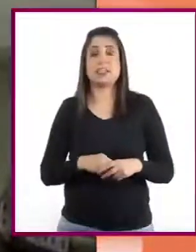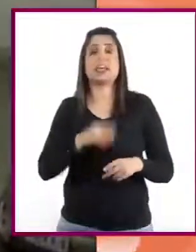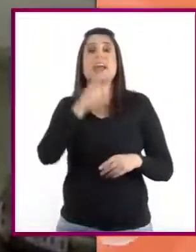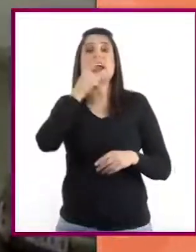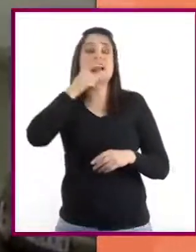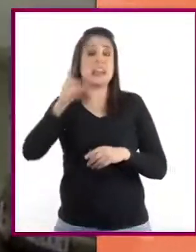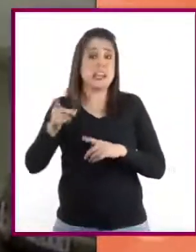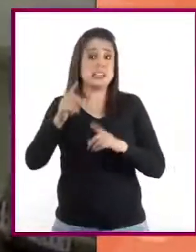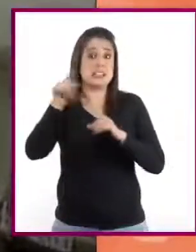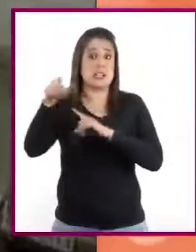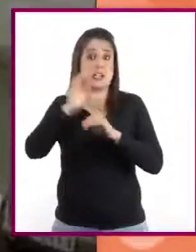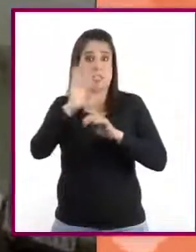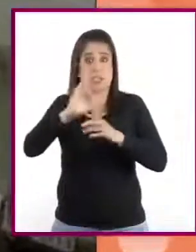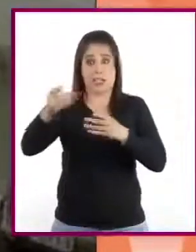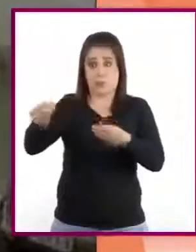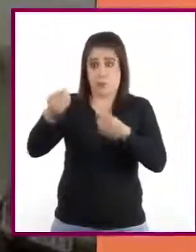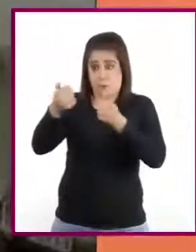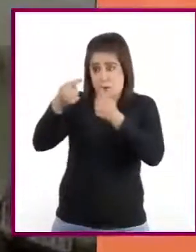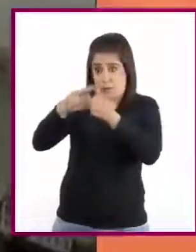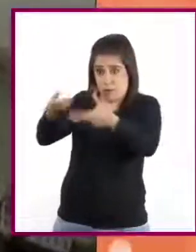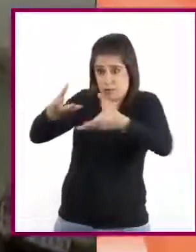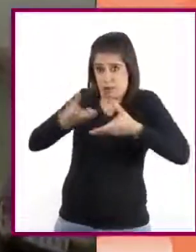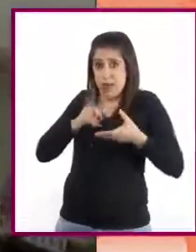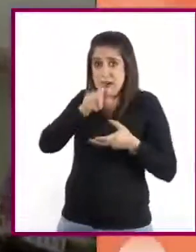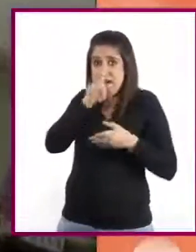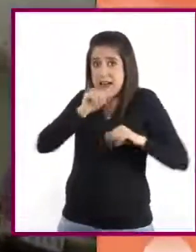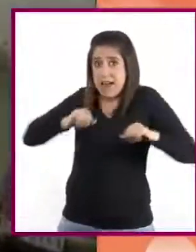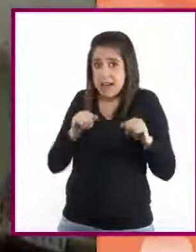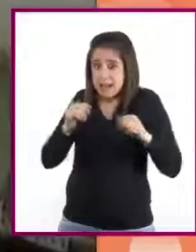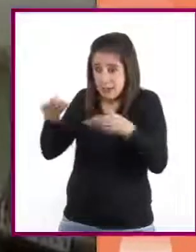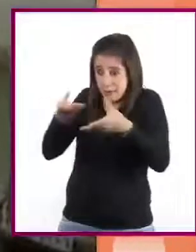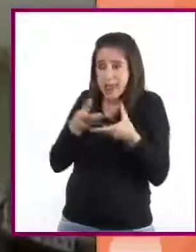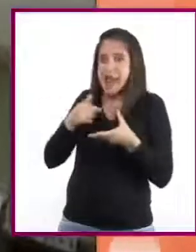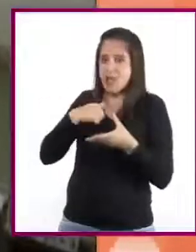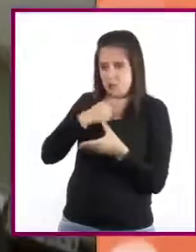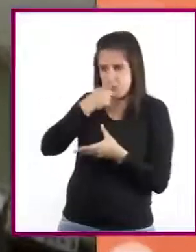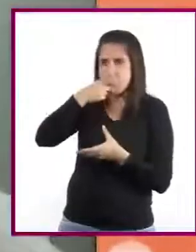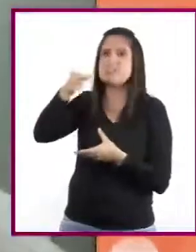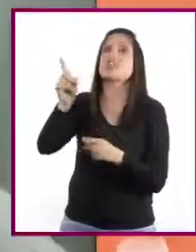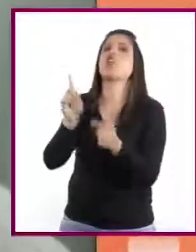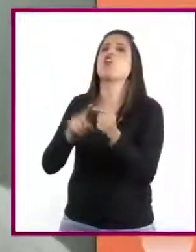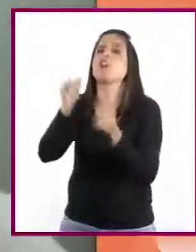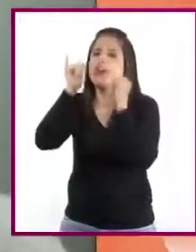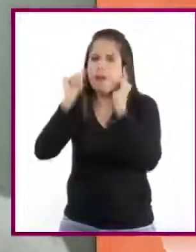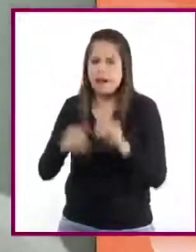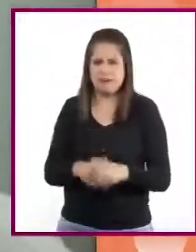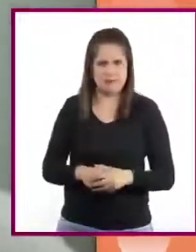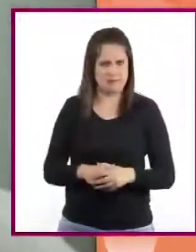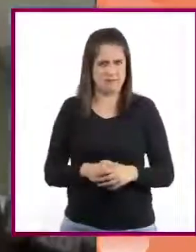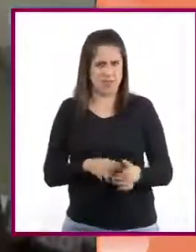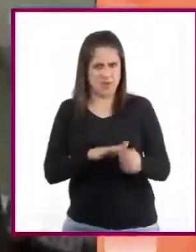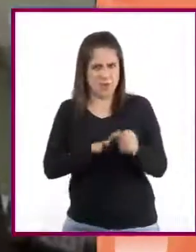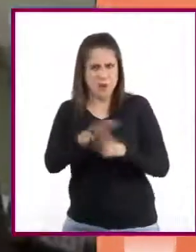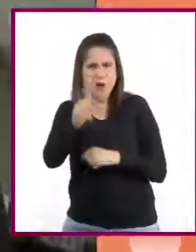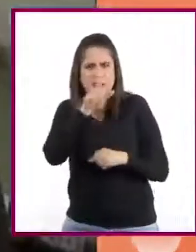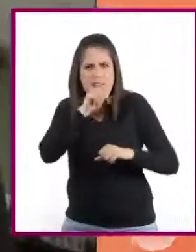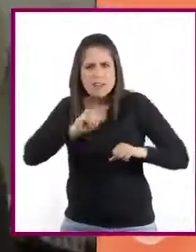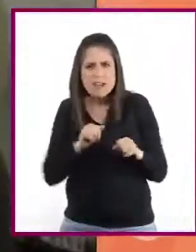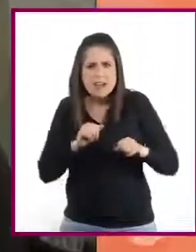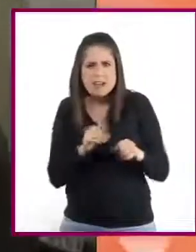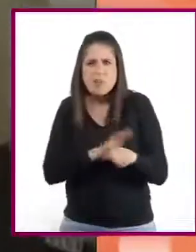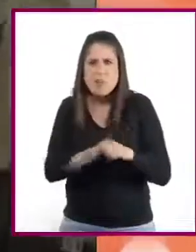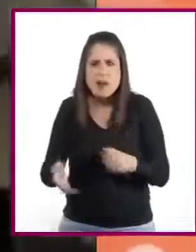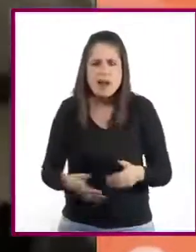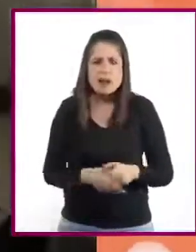le dirá dónde está. ¿Cuáles gallinas? Ya ande, buena. Ubi tan de guasane, yo chichi